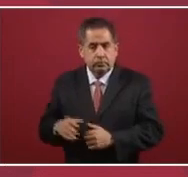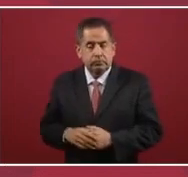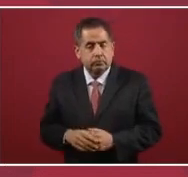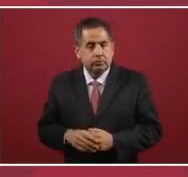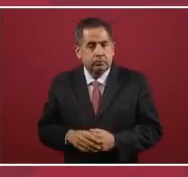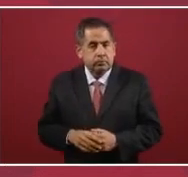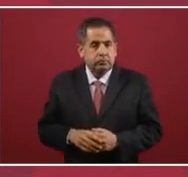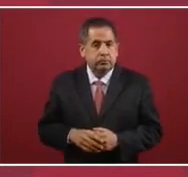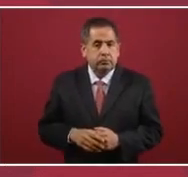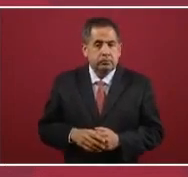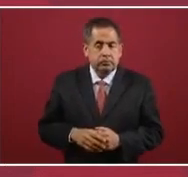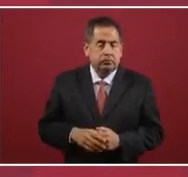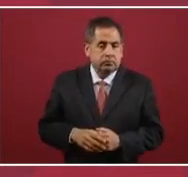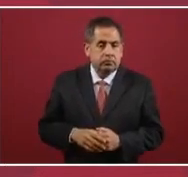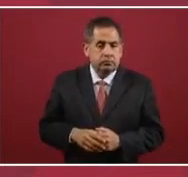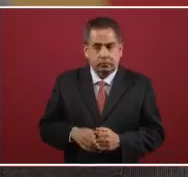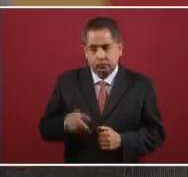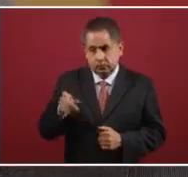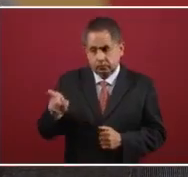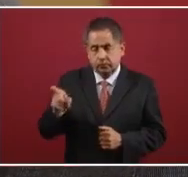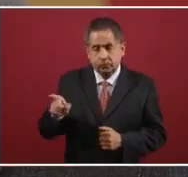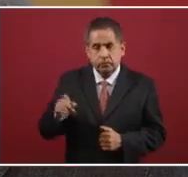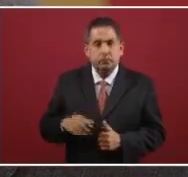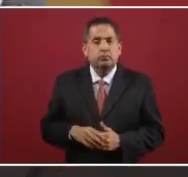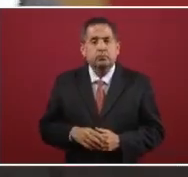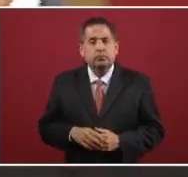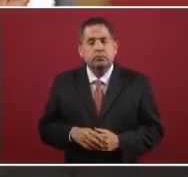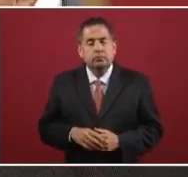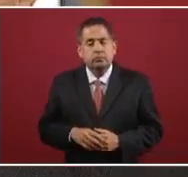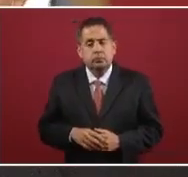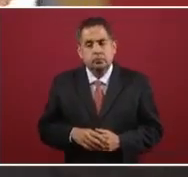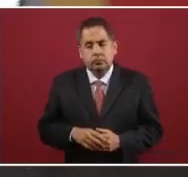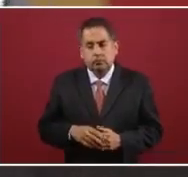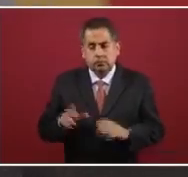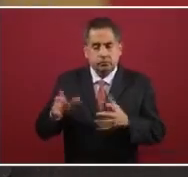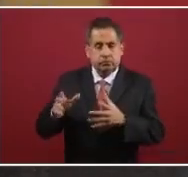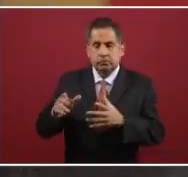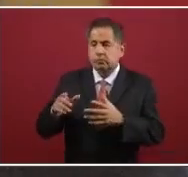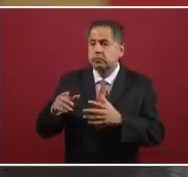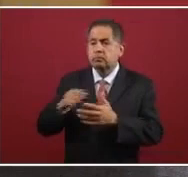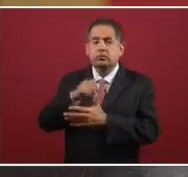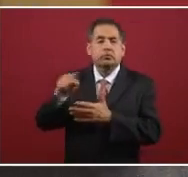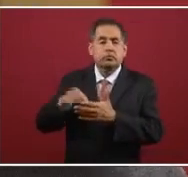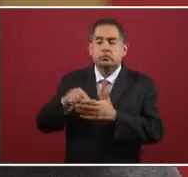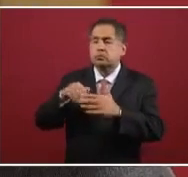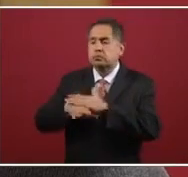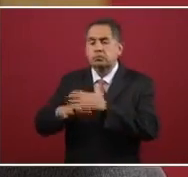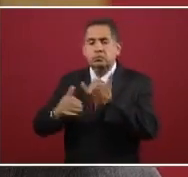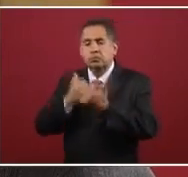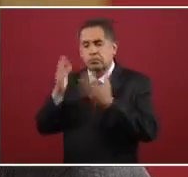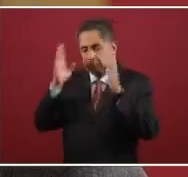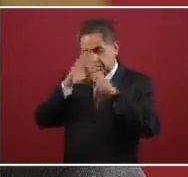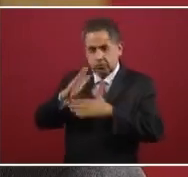Ahí en un centro recreativo